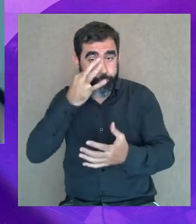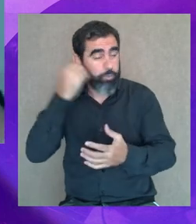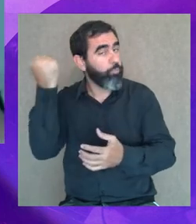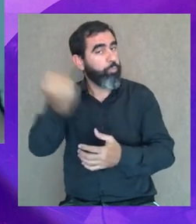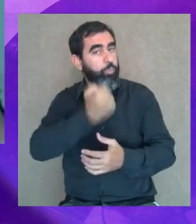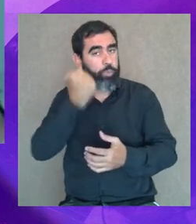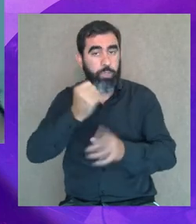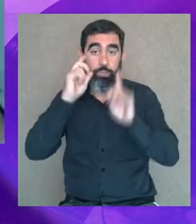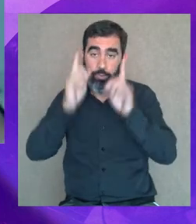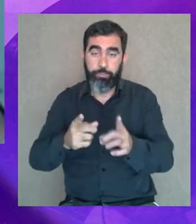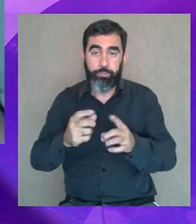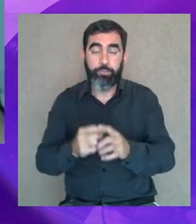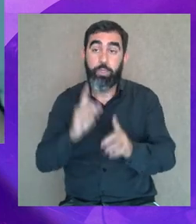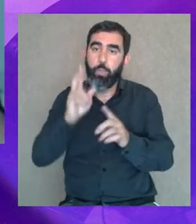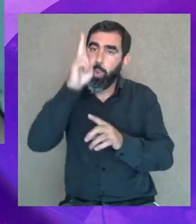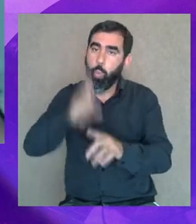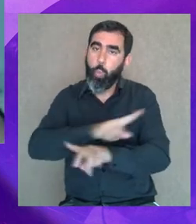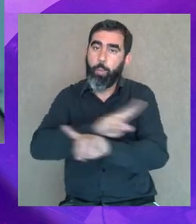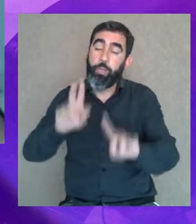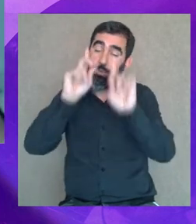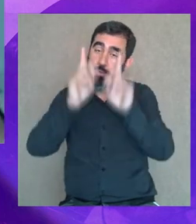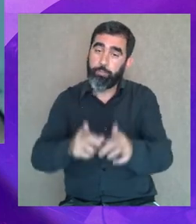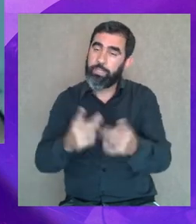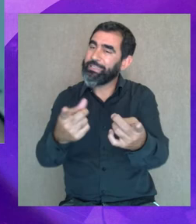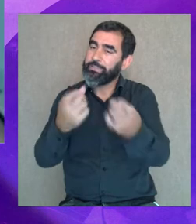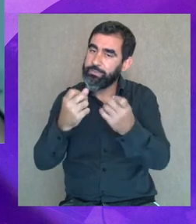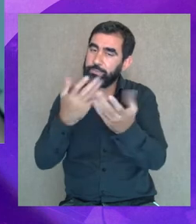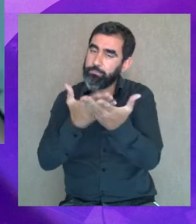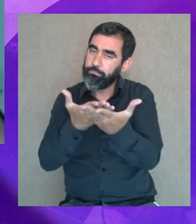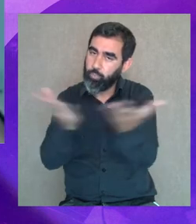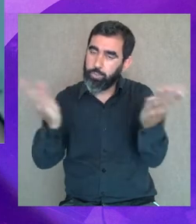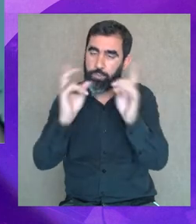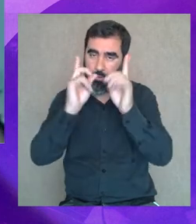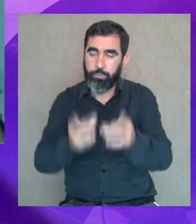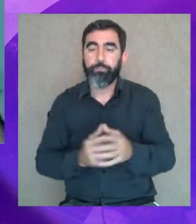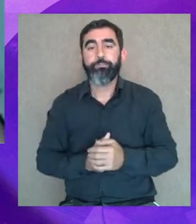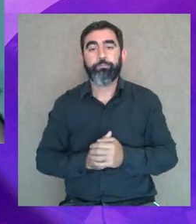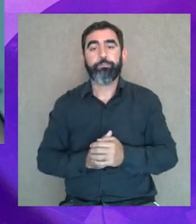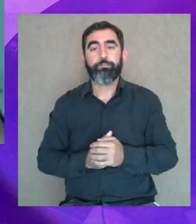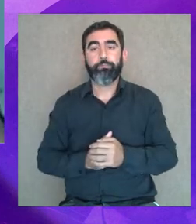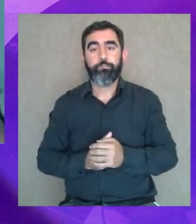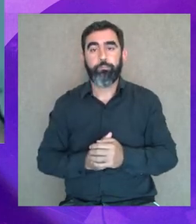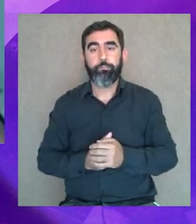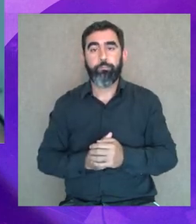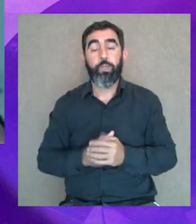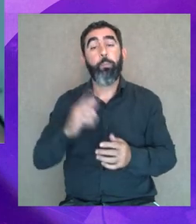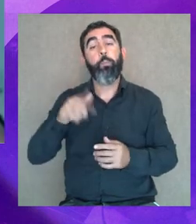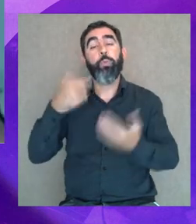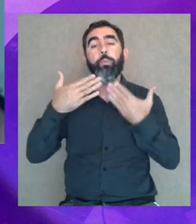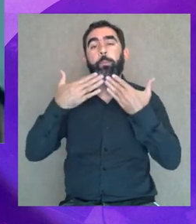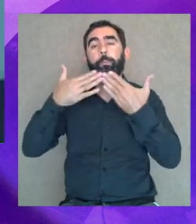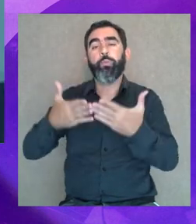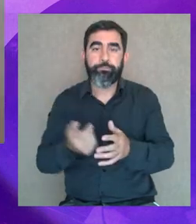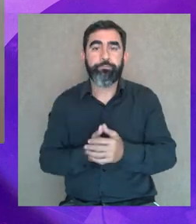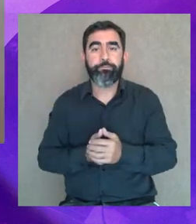que no tiene que suceder nunca más así que este es necesario saber la verdad como siempre este voy con con la próxima